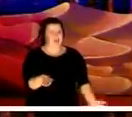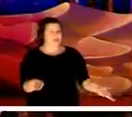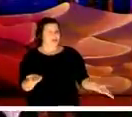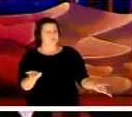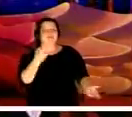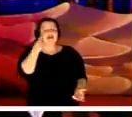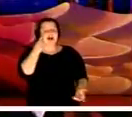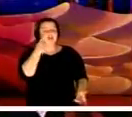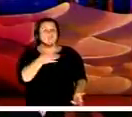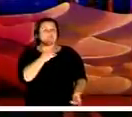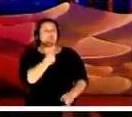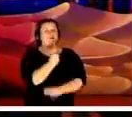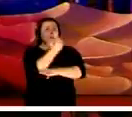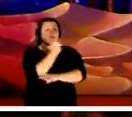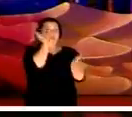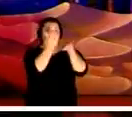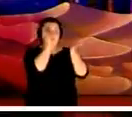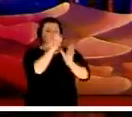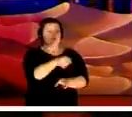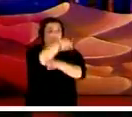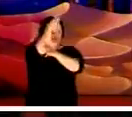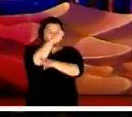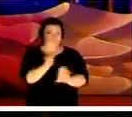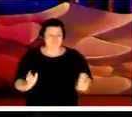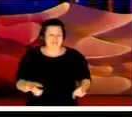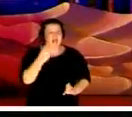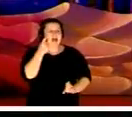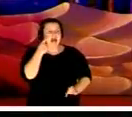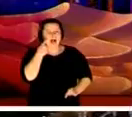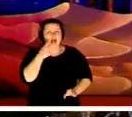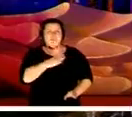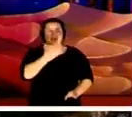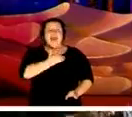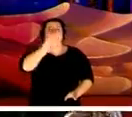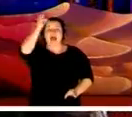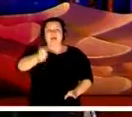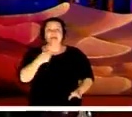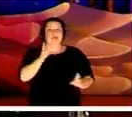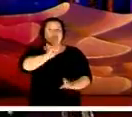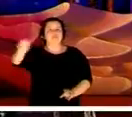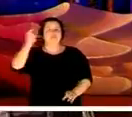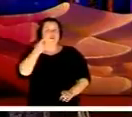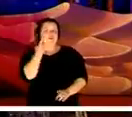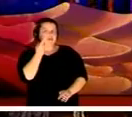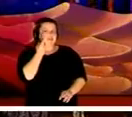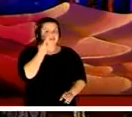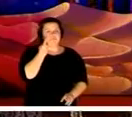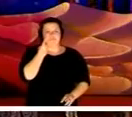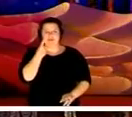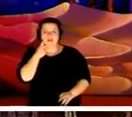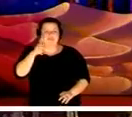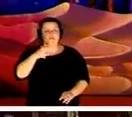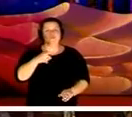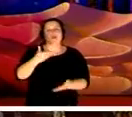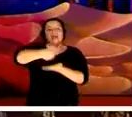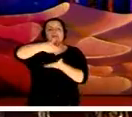lo que pesca es una polla burra a sí misma. Me marcho, no sé qué Cardona me aceche y me mande a pasarle la mopa al carribici de sabroso.